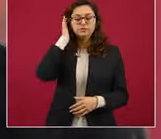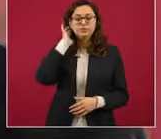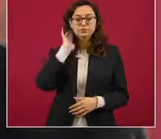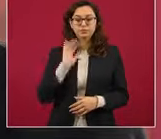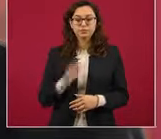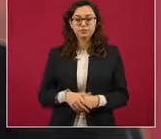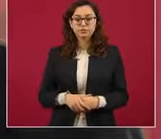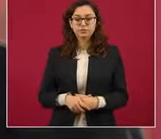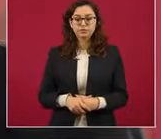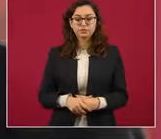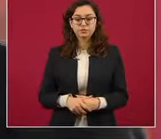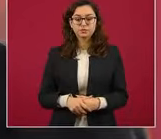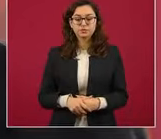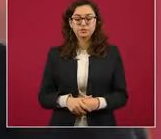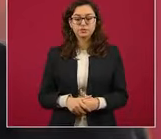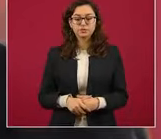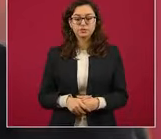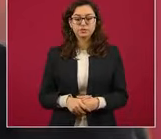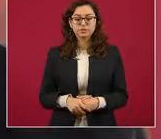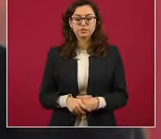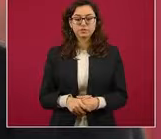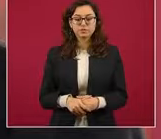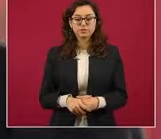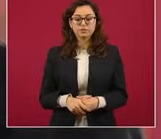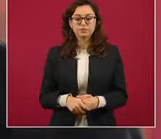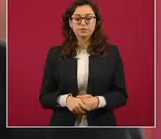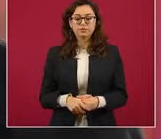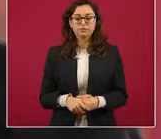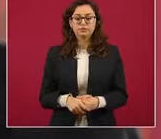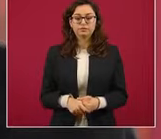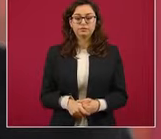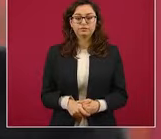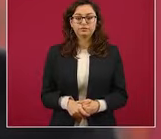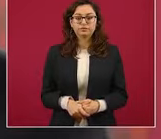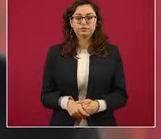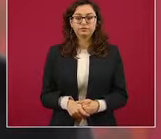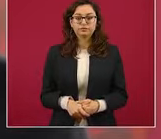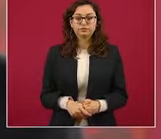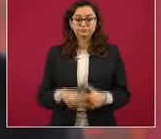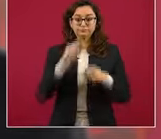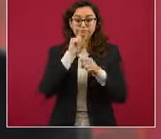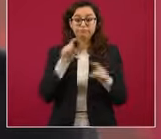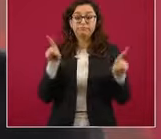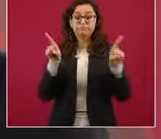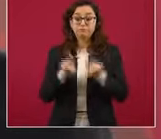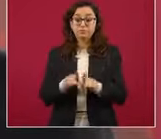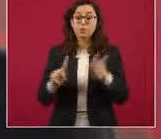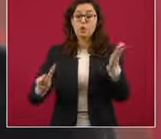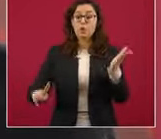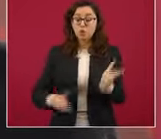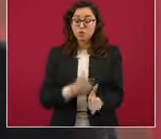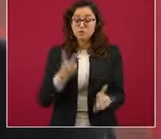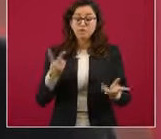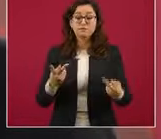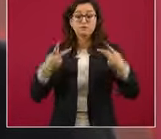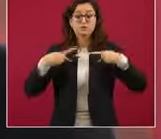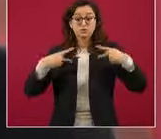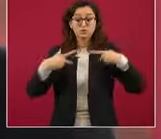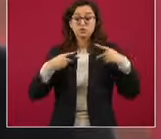hacer un llamado a todos los capitalinos, a